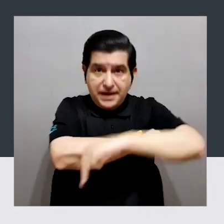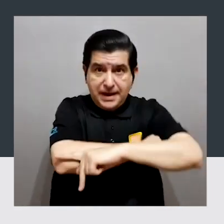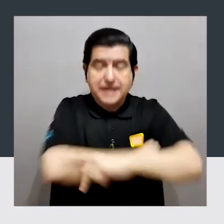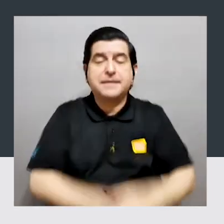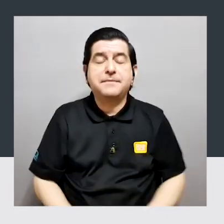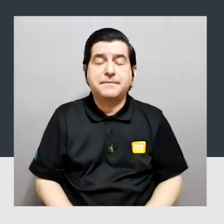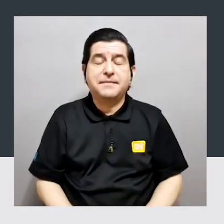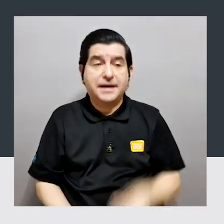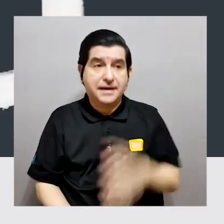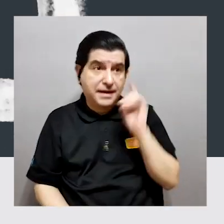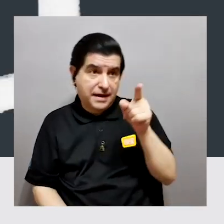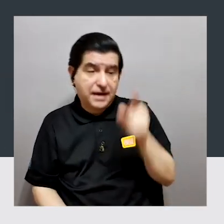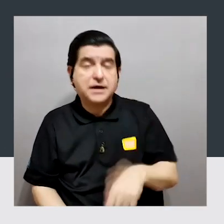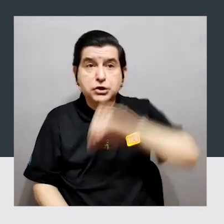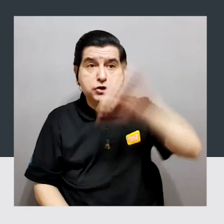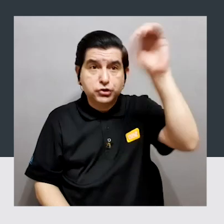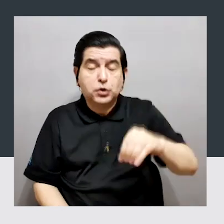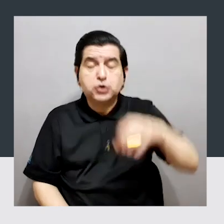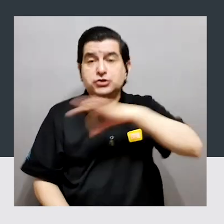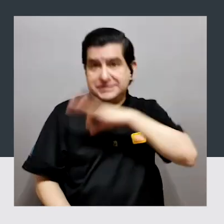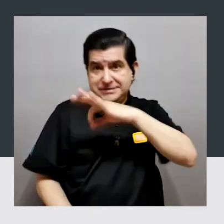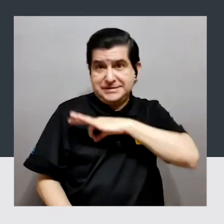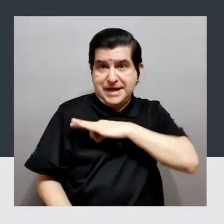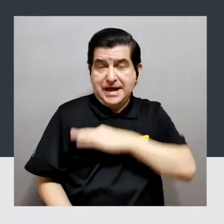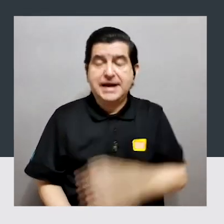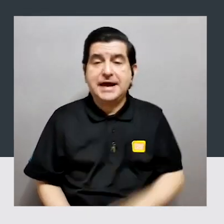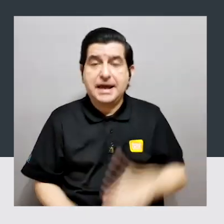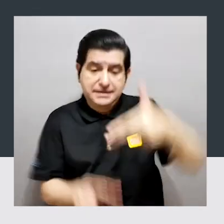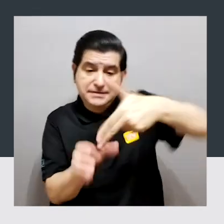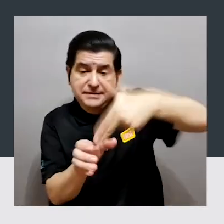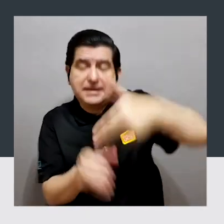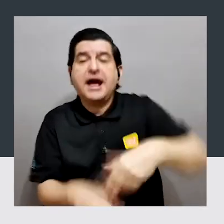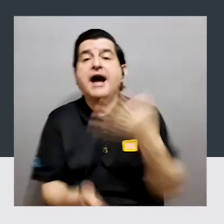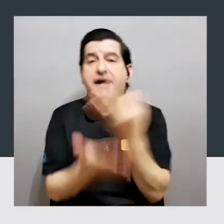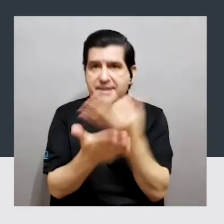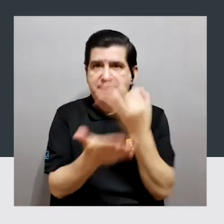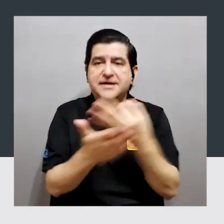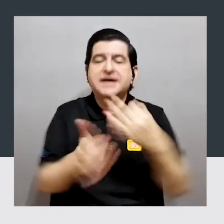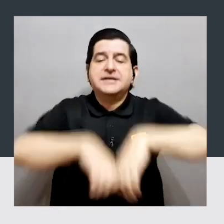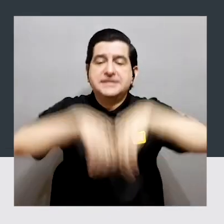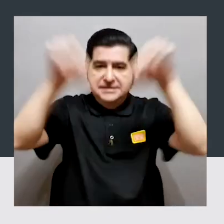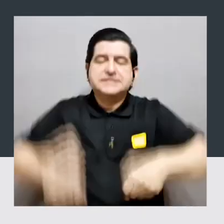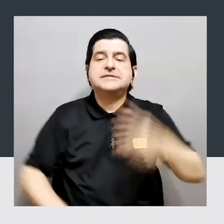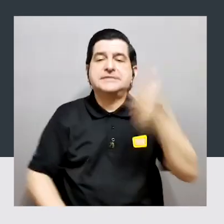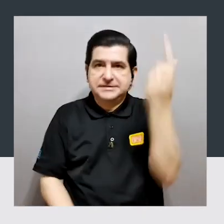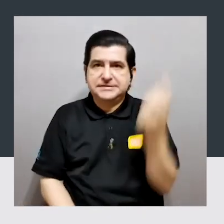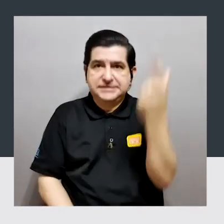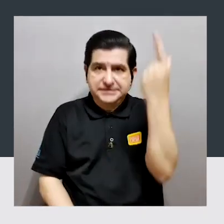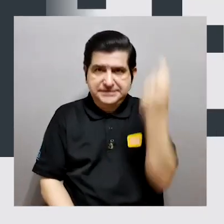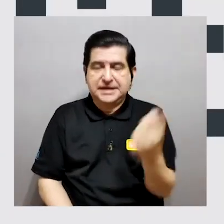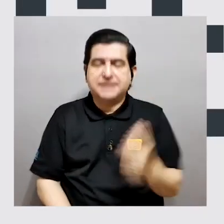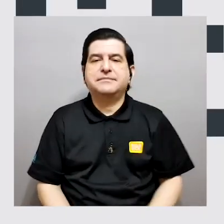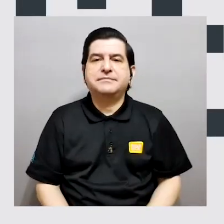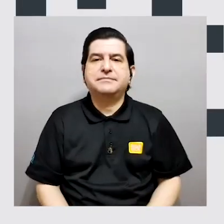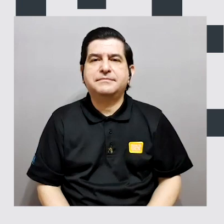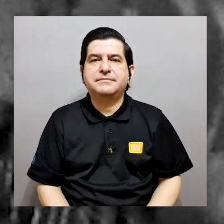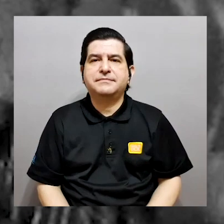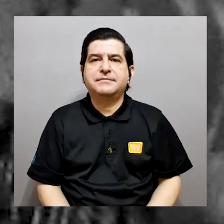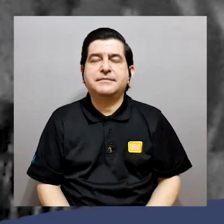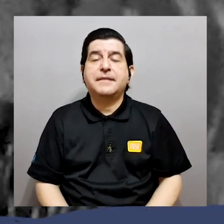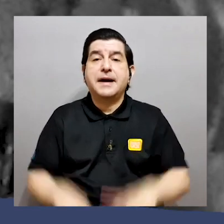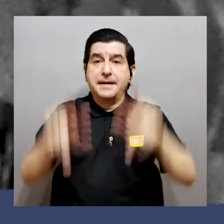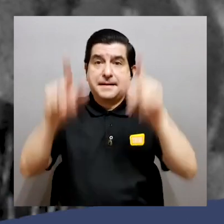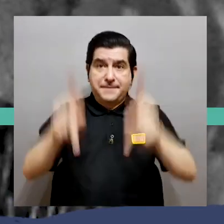país optó por destinar un porcentaje de los beneficios petroleros al financiamiento de su sistema de pensiones. Para que